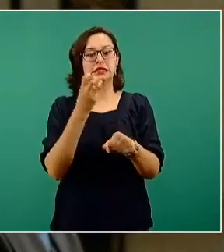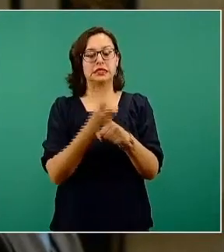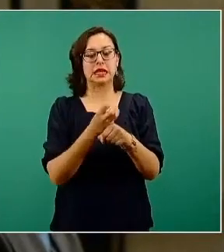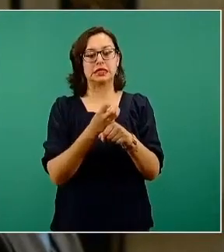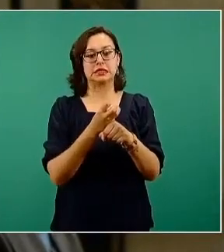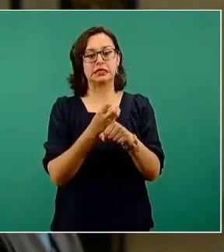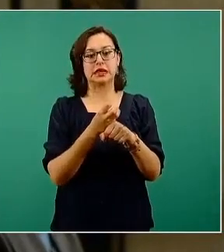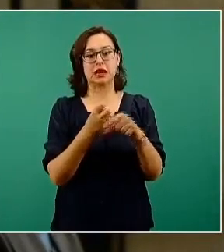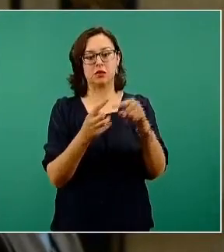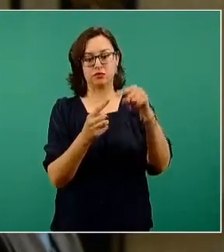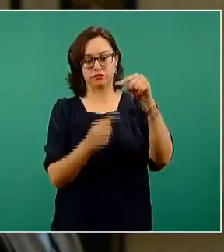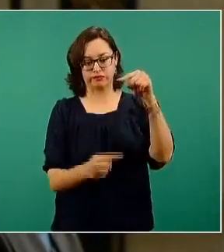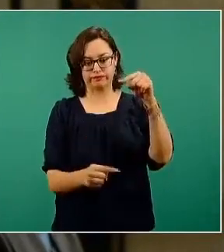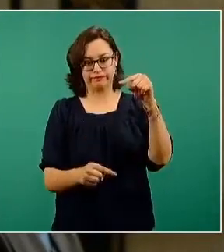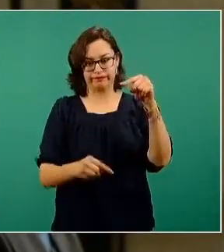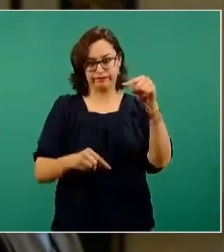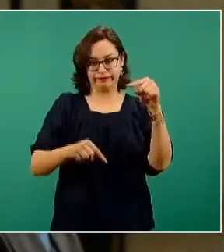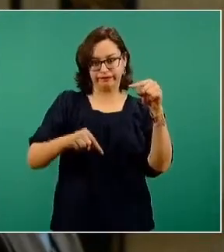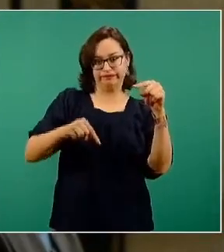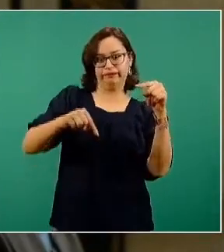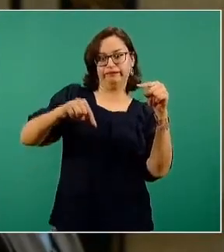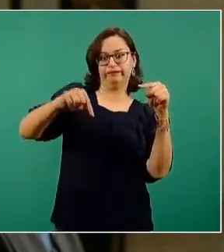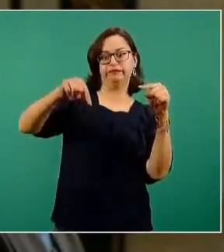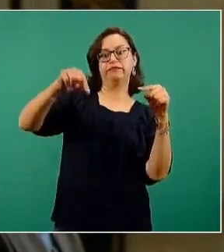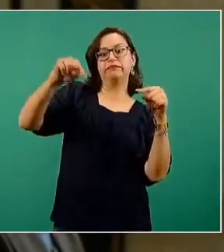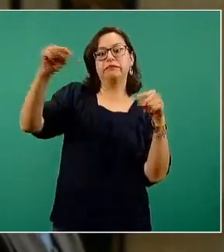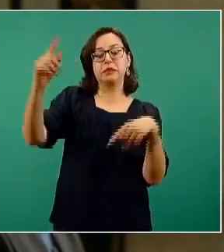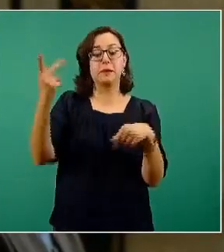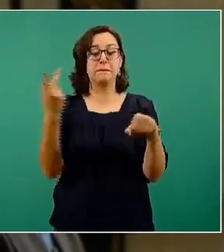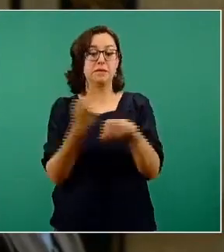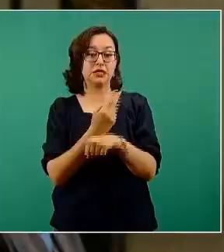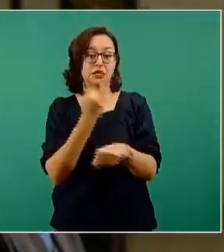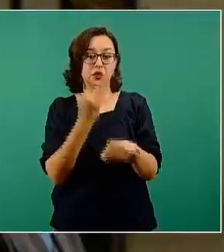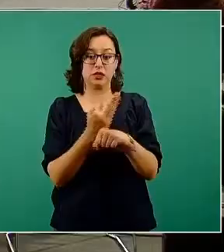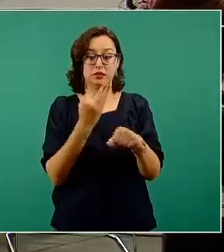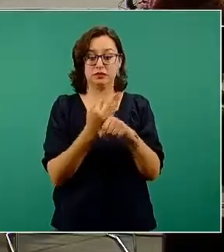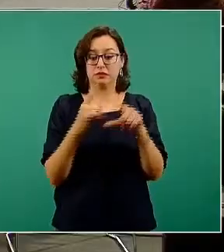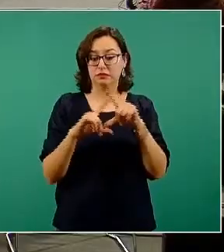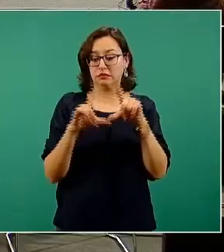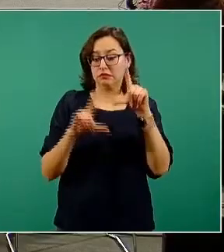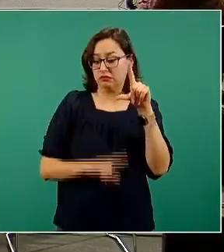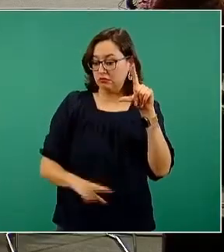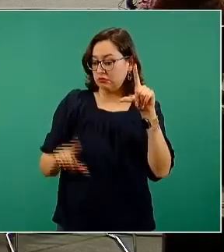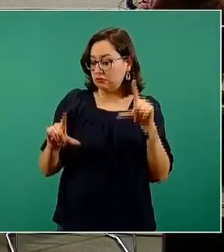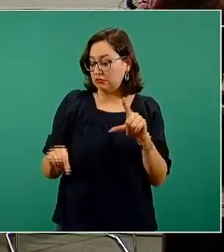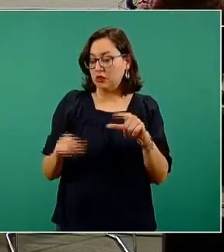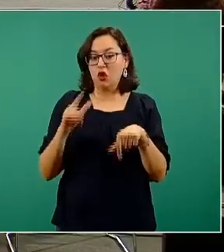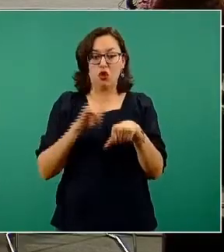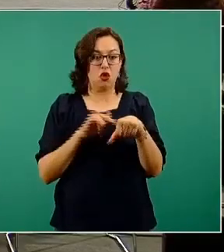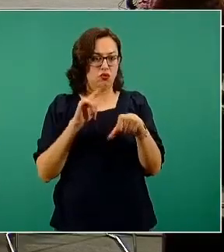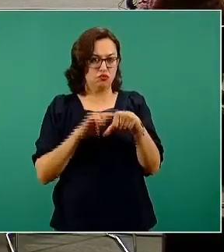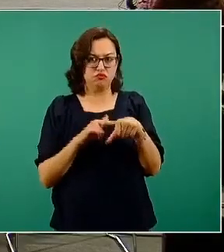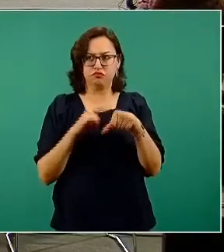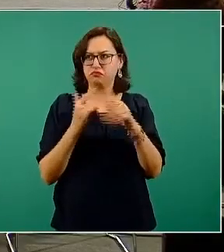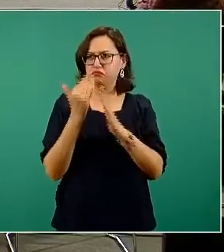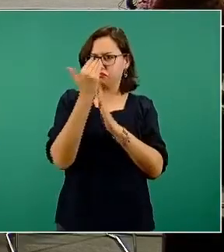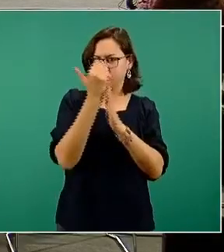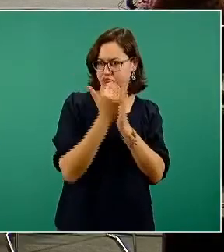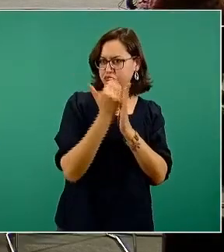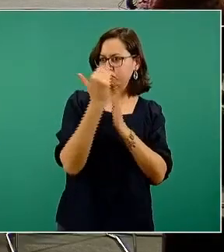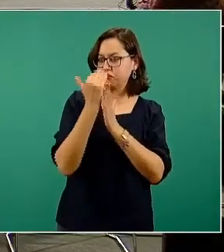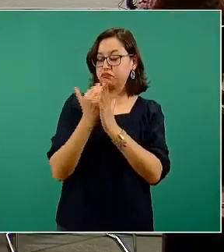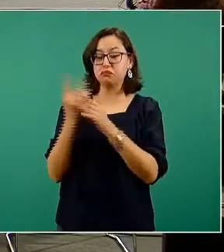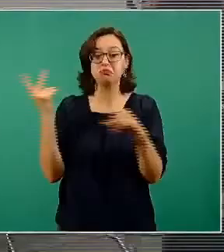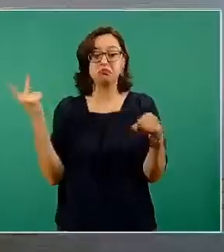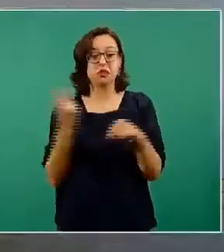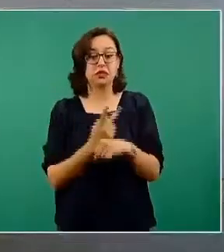naranja, 20 en amarillo y 2 en verde. Esto de alguna manera ha hecho que en algunos